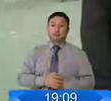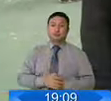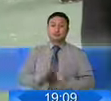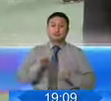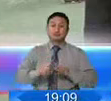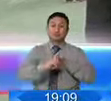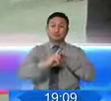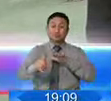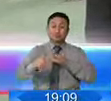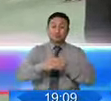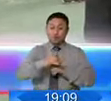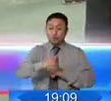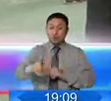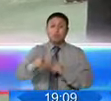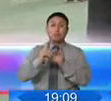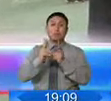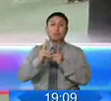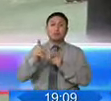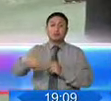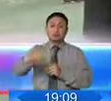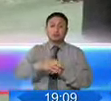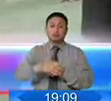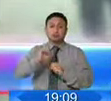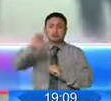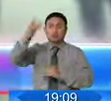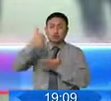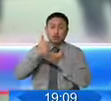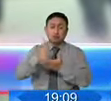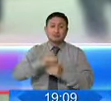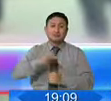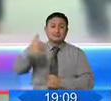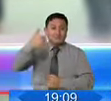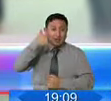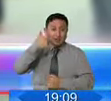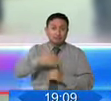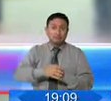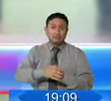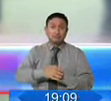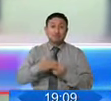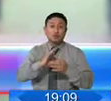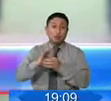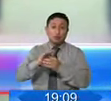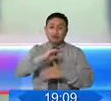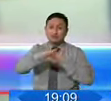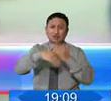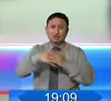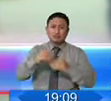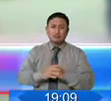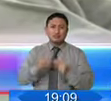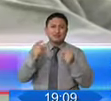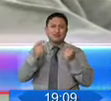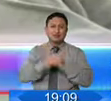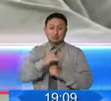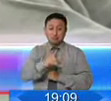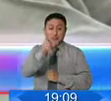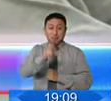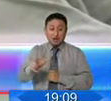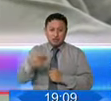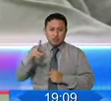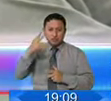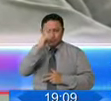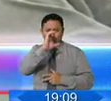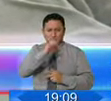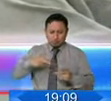supuestos delincuentes, se encontró con un vecino que lo ayudó. Una llamada alertó a todos sus compañeros, quienes salieron en busca de los